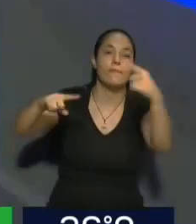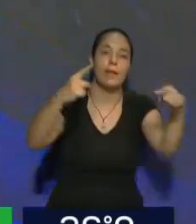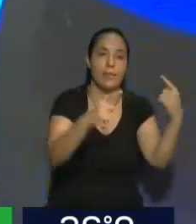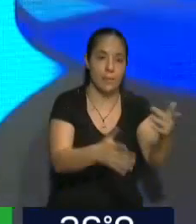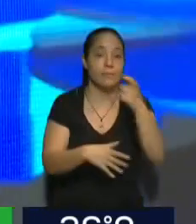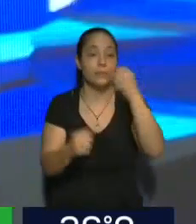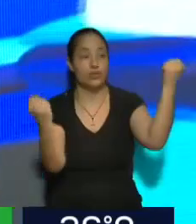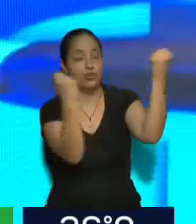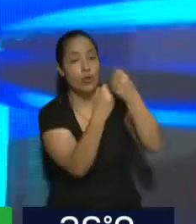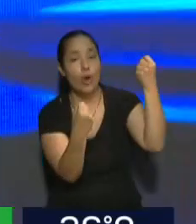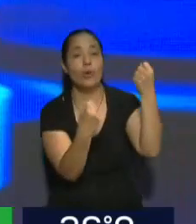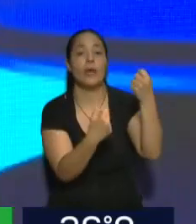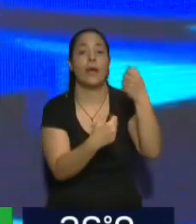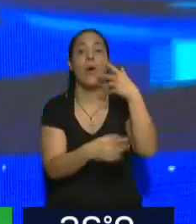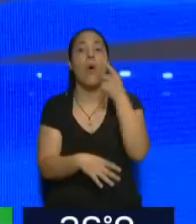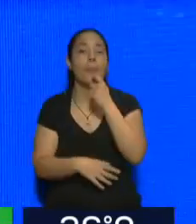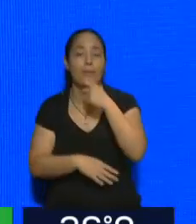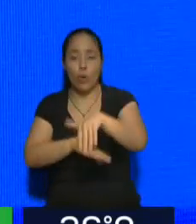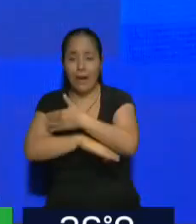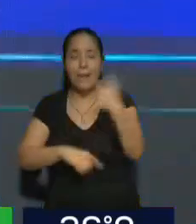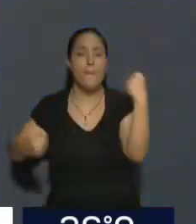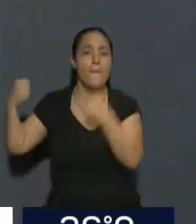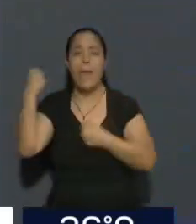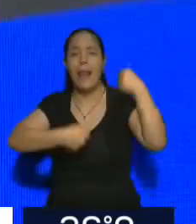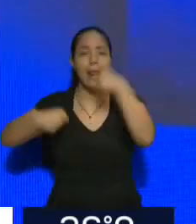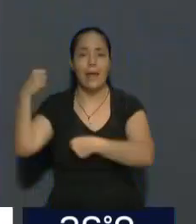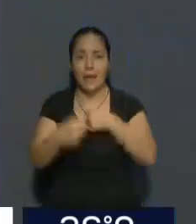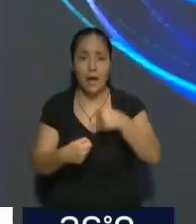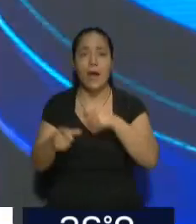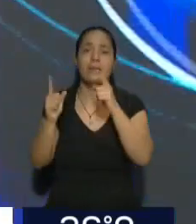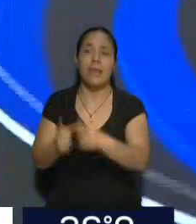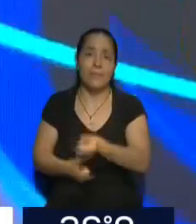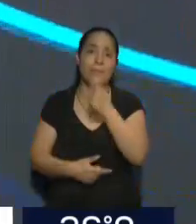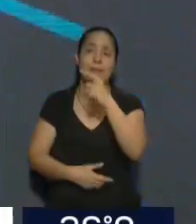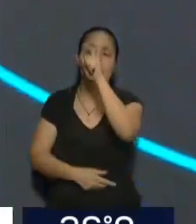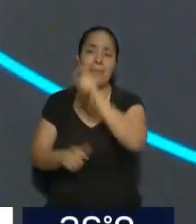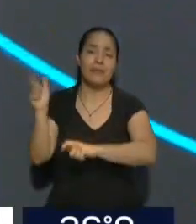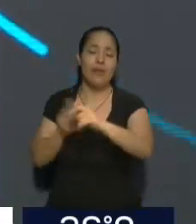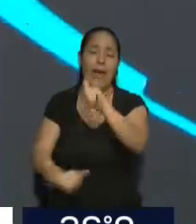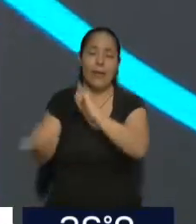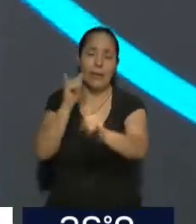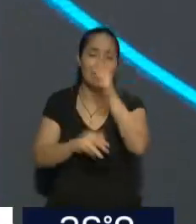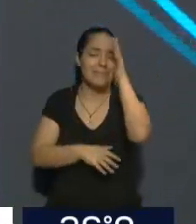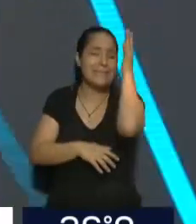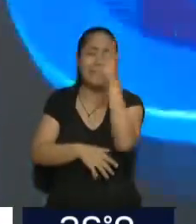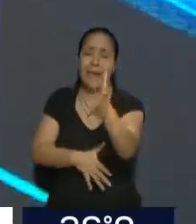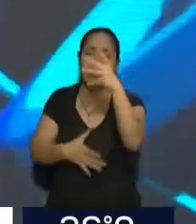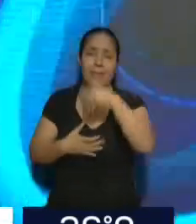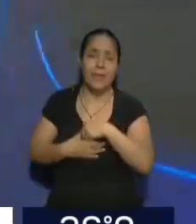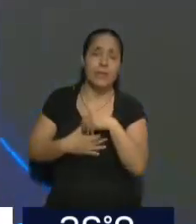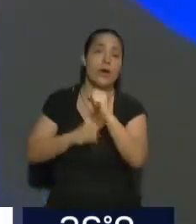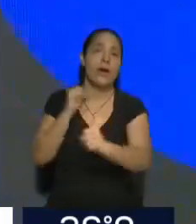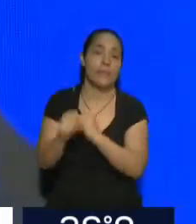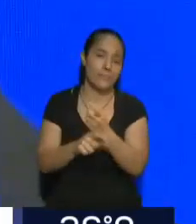sea siniestros, peleas callejeras, ingestas excesivas de alcohol, hasta el